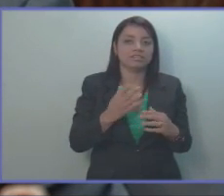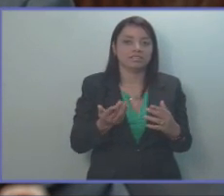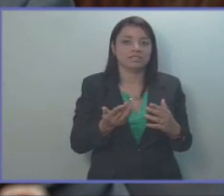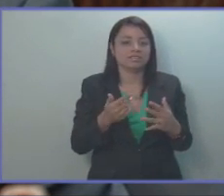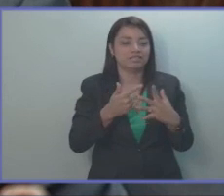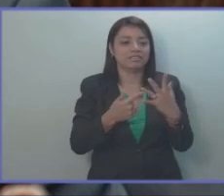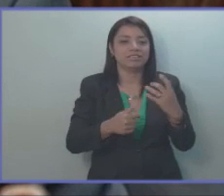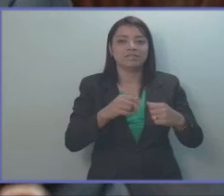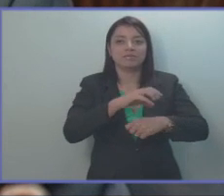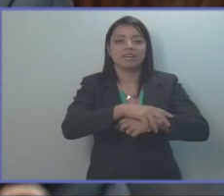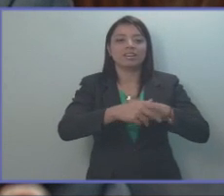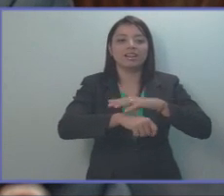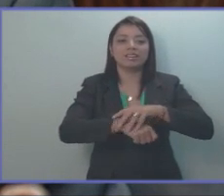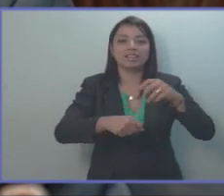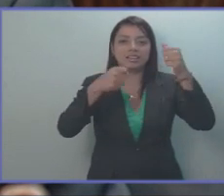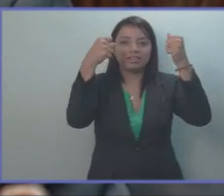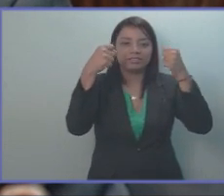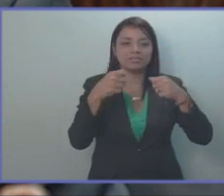Y